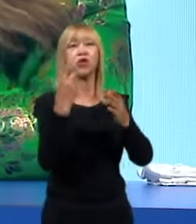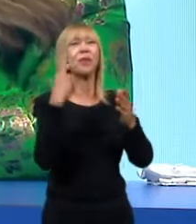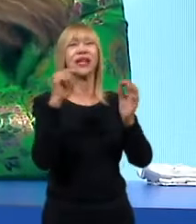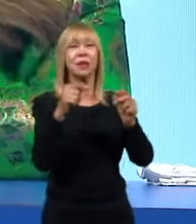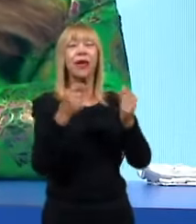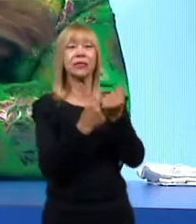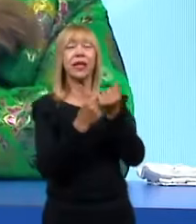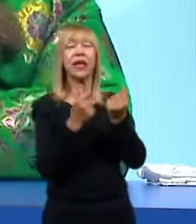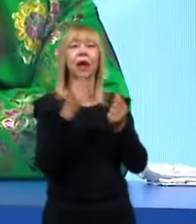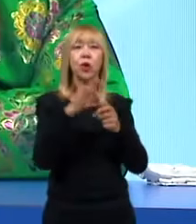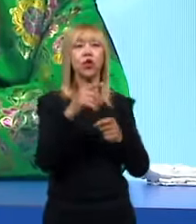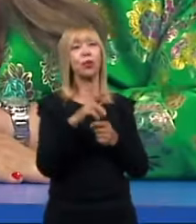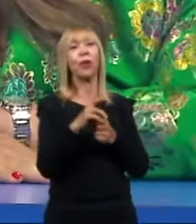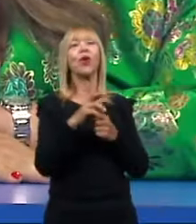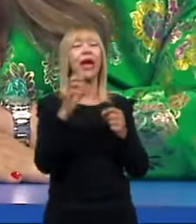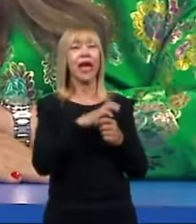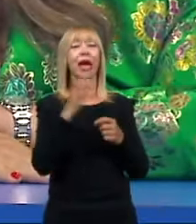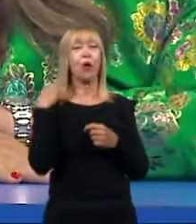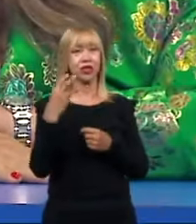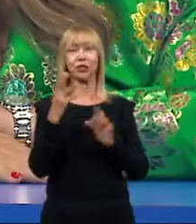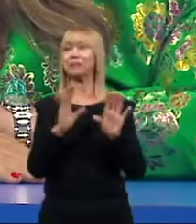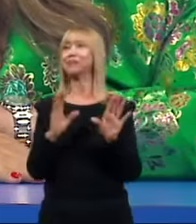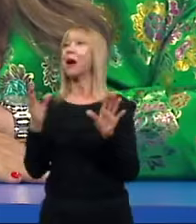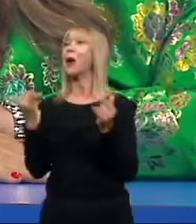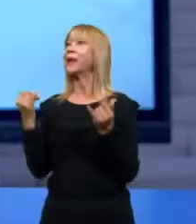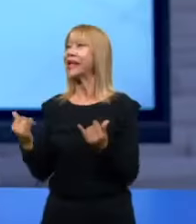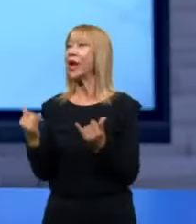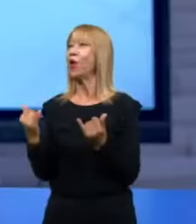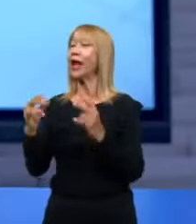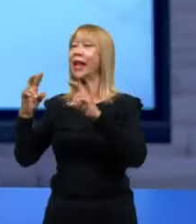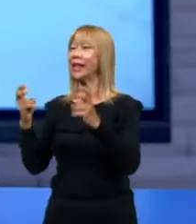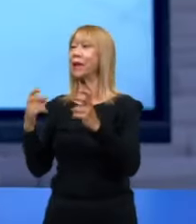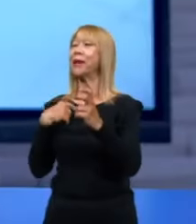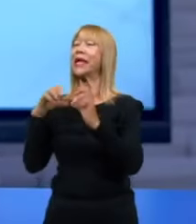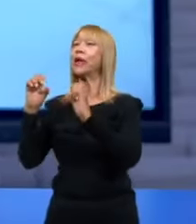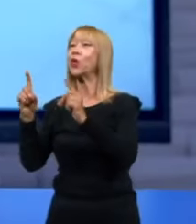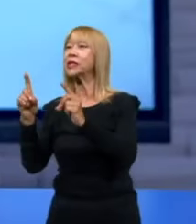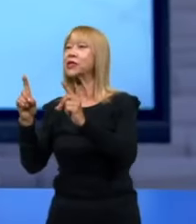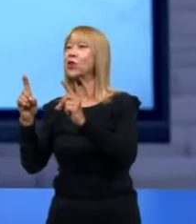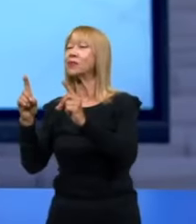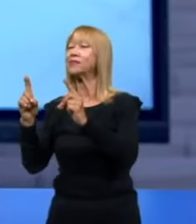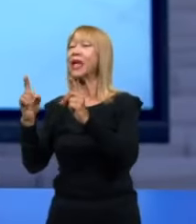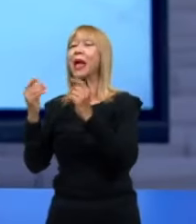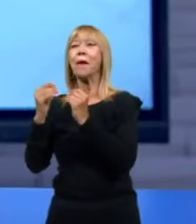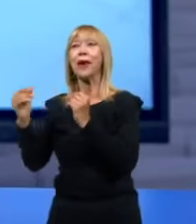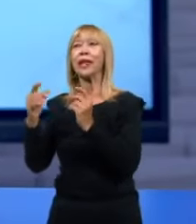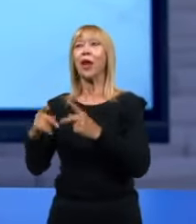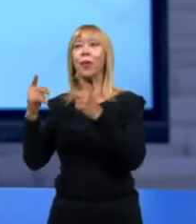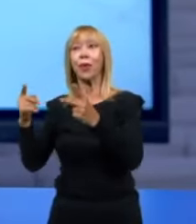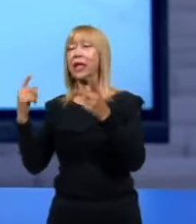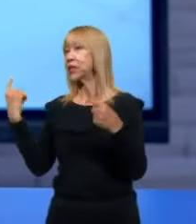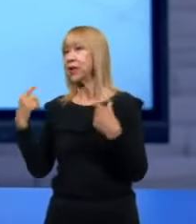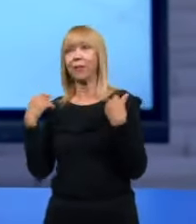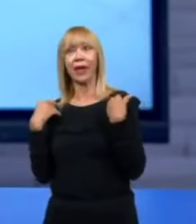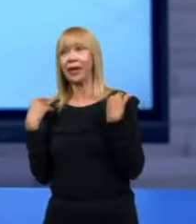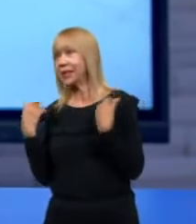pueblo en la capital federal. Bueno, vamos a pasar ahora sí, queridos amigos, al tema de la educación. Más allá de las propuestas que siempre